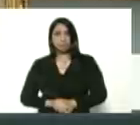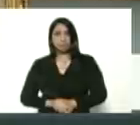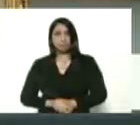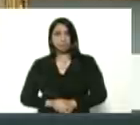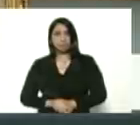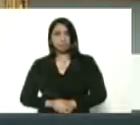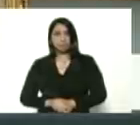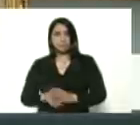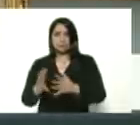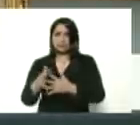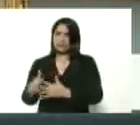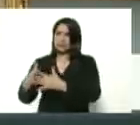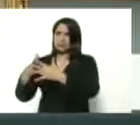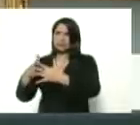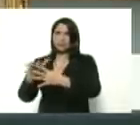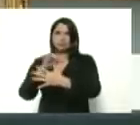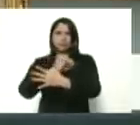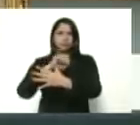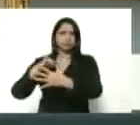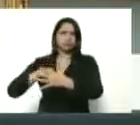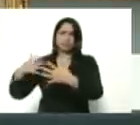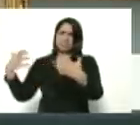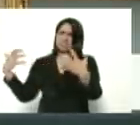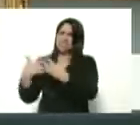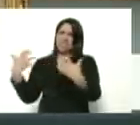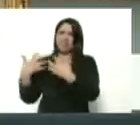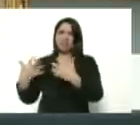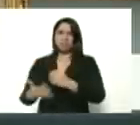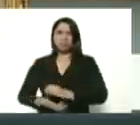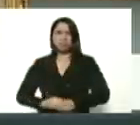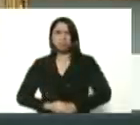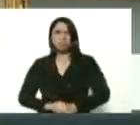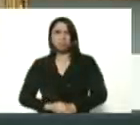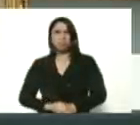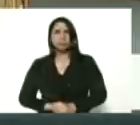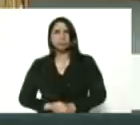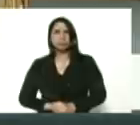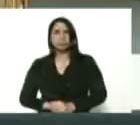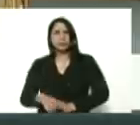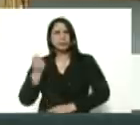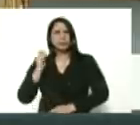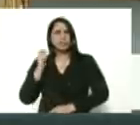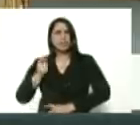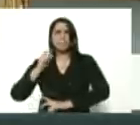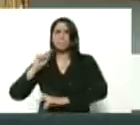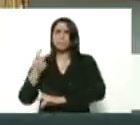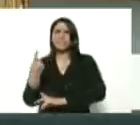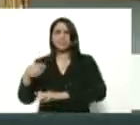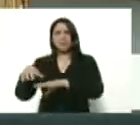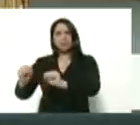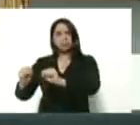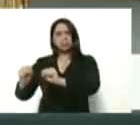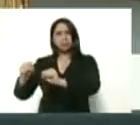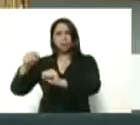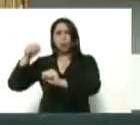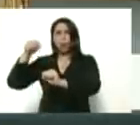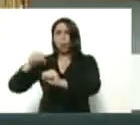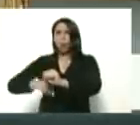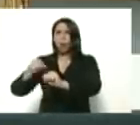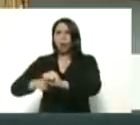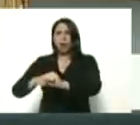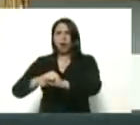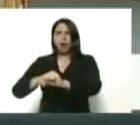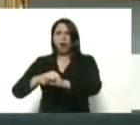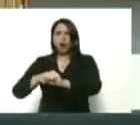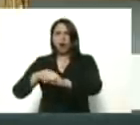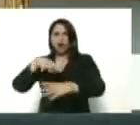en Estados Unidos se ha privatizado la guerra, las tareas principales del imperialismo hoy, de intervenir